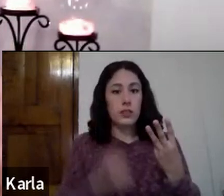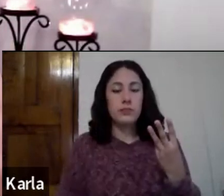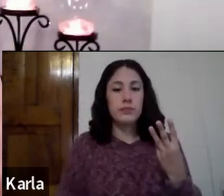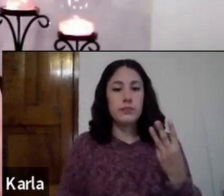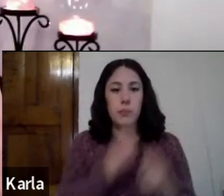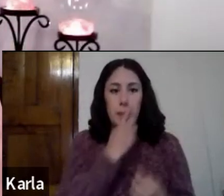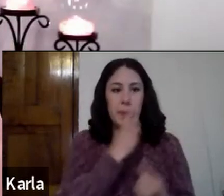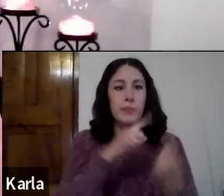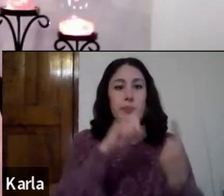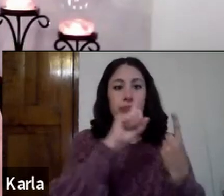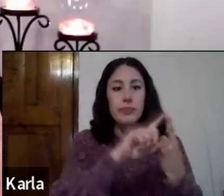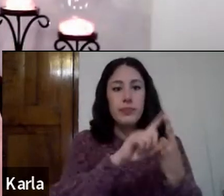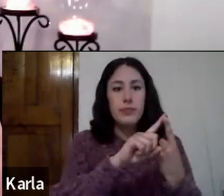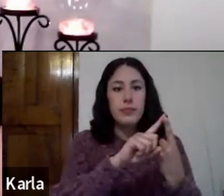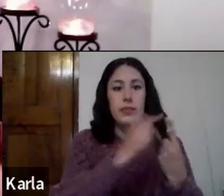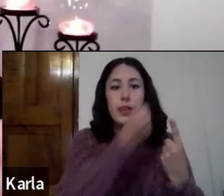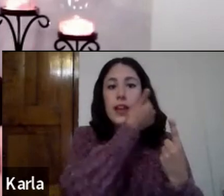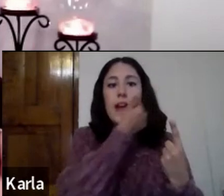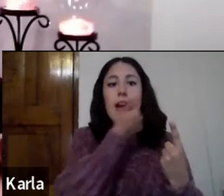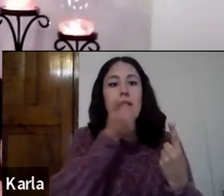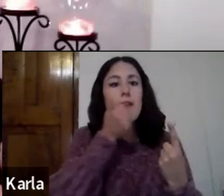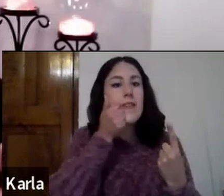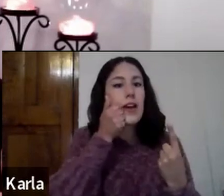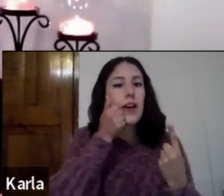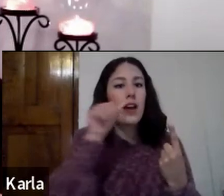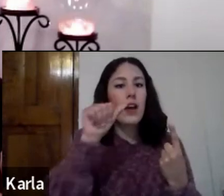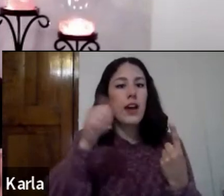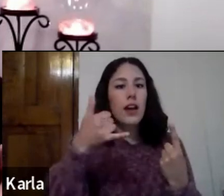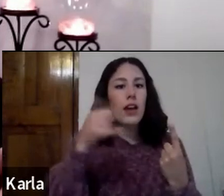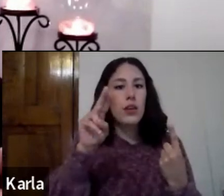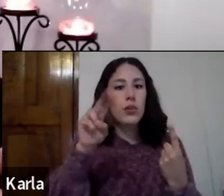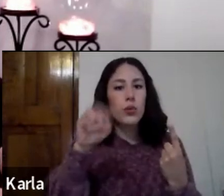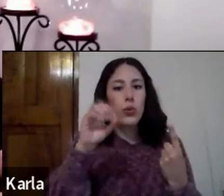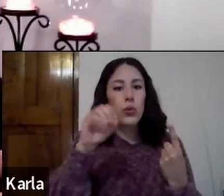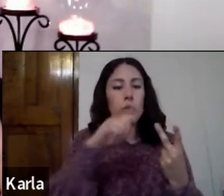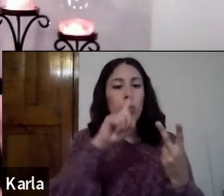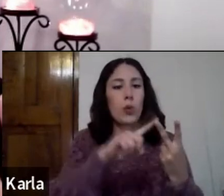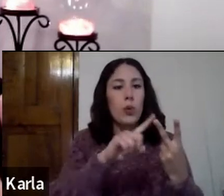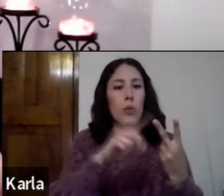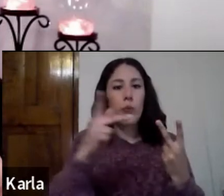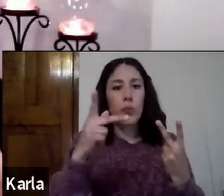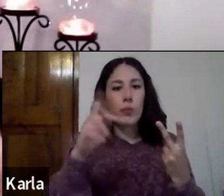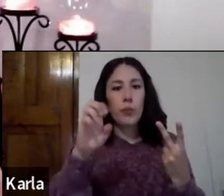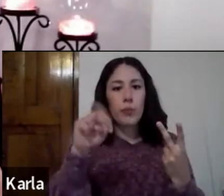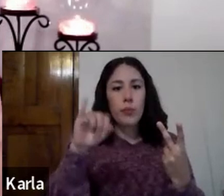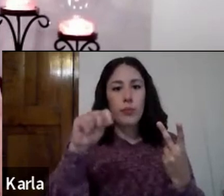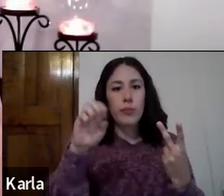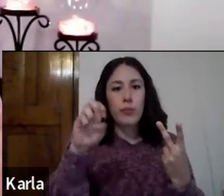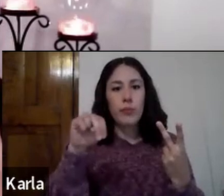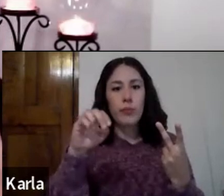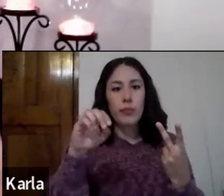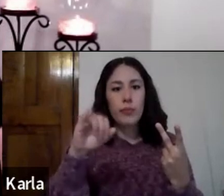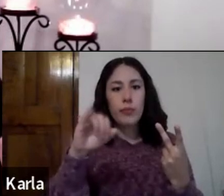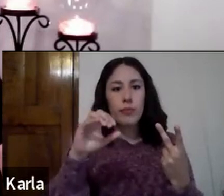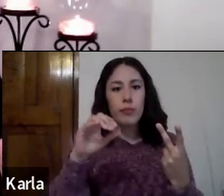el ayuno la penitencia y la oración perdone el ayuno